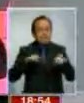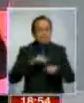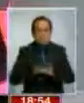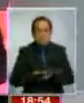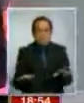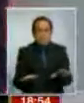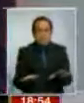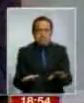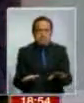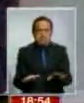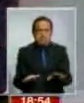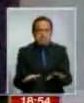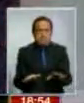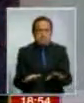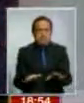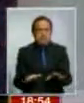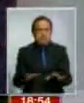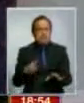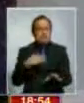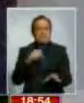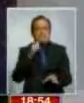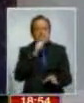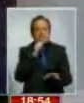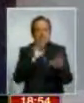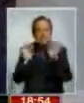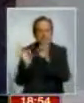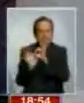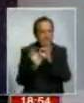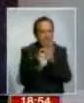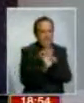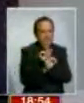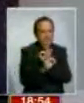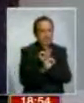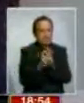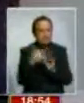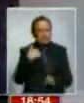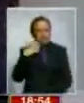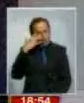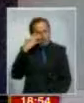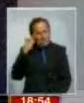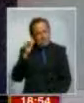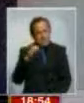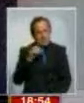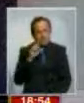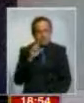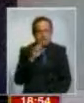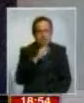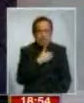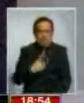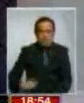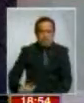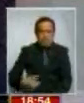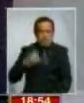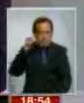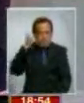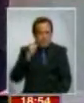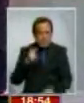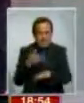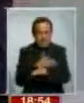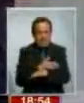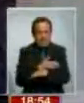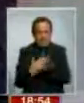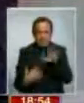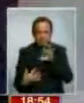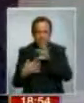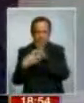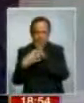Nadie. Nos faltó explicarnos mejor, no, creo que le faltó al gobierno de Sebastián Piñera conectar con su